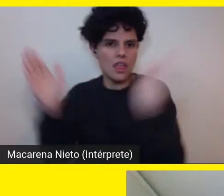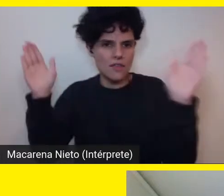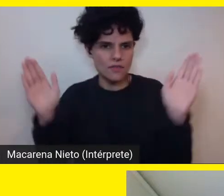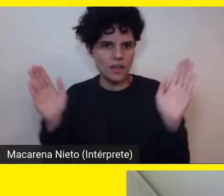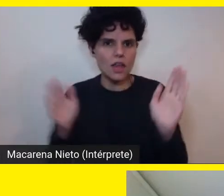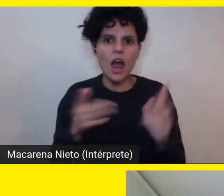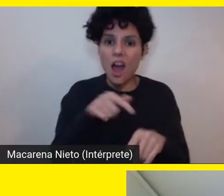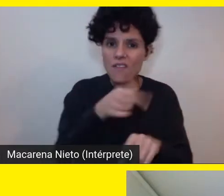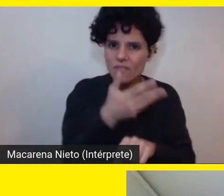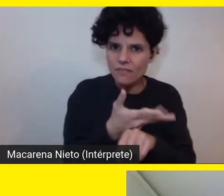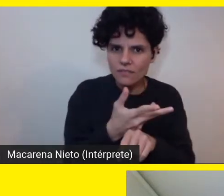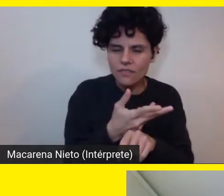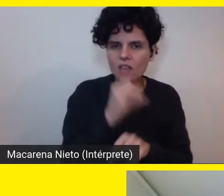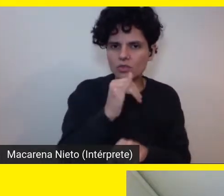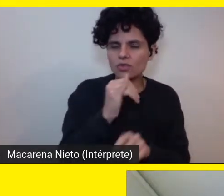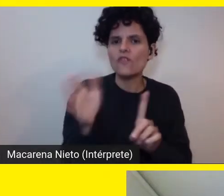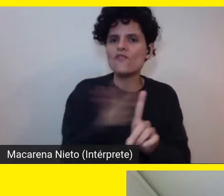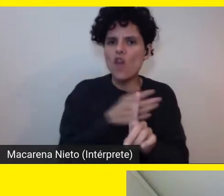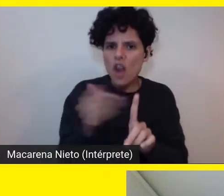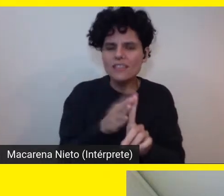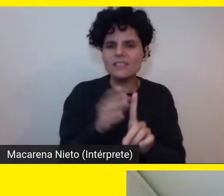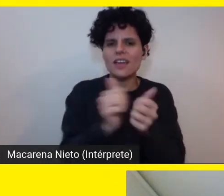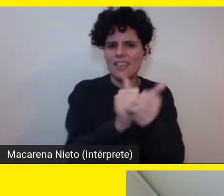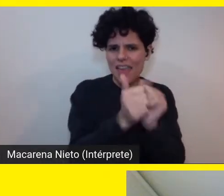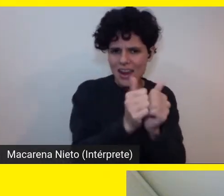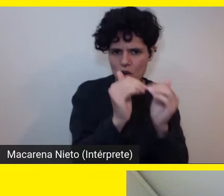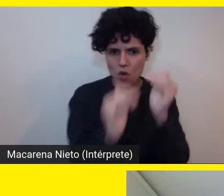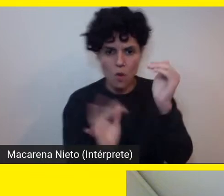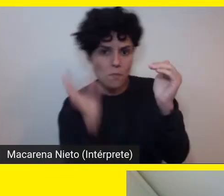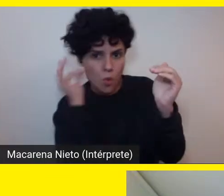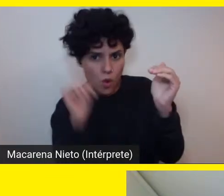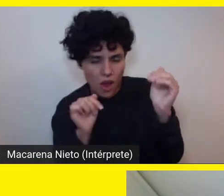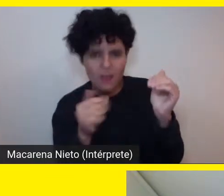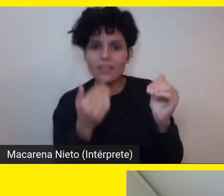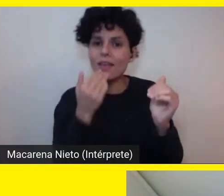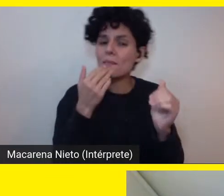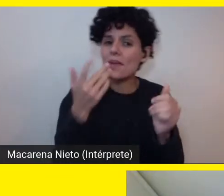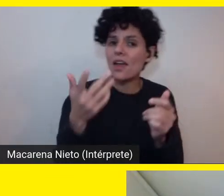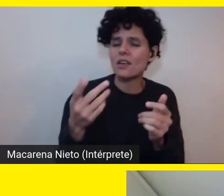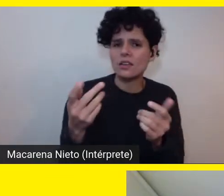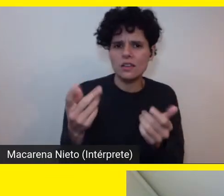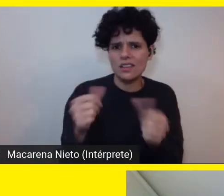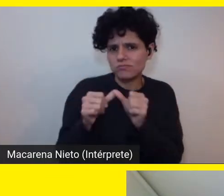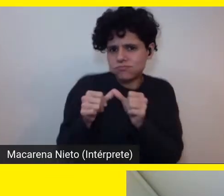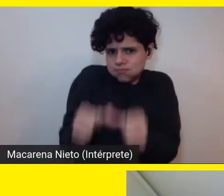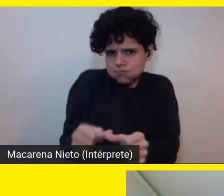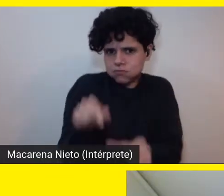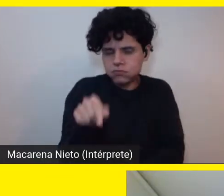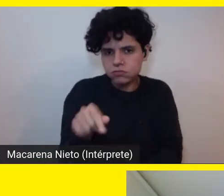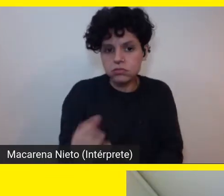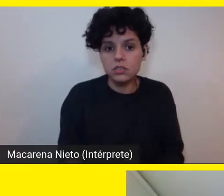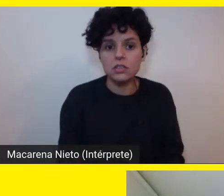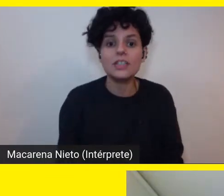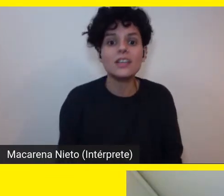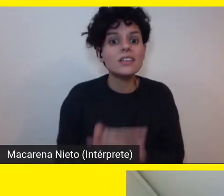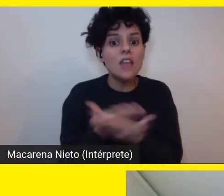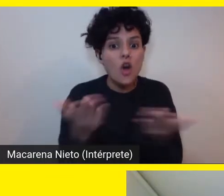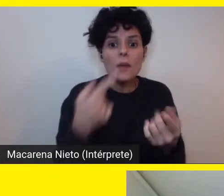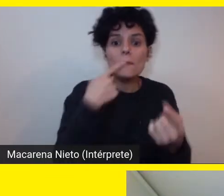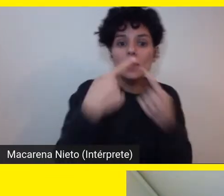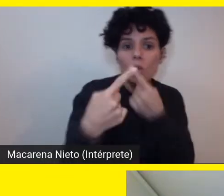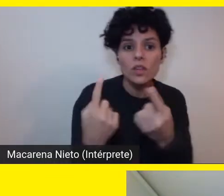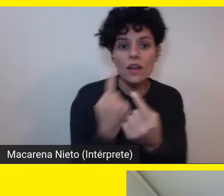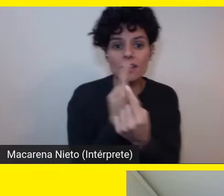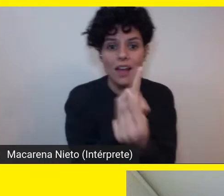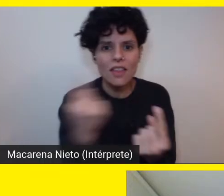género. ¿Por qué creen ustedes, y aquí les cedo la palabra a cada uno de ustedes, por qué creen ustedes que ha